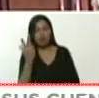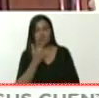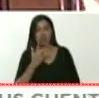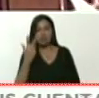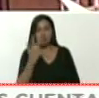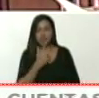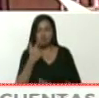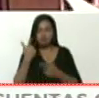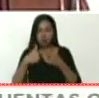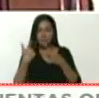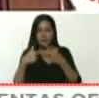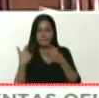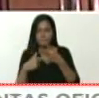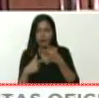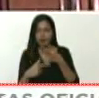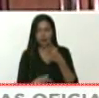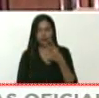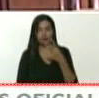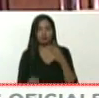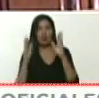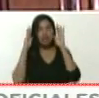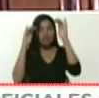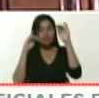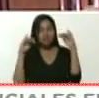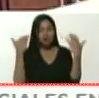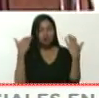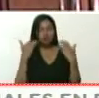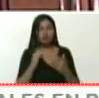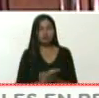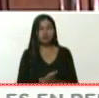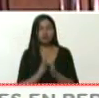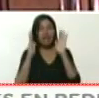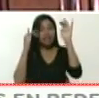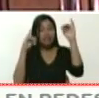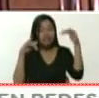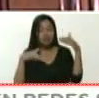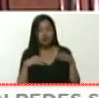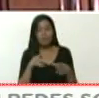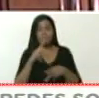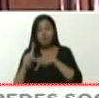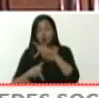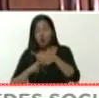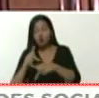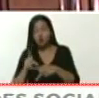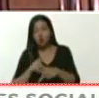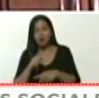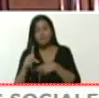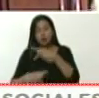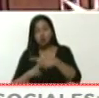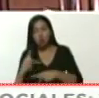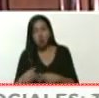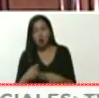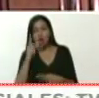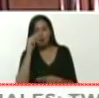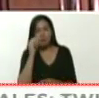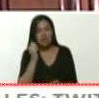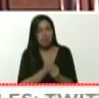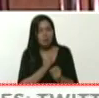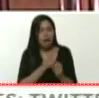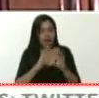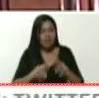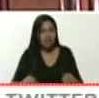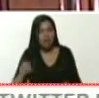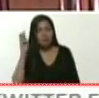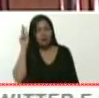funciones en los siguientes ámbitos. Atención, atención, productores, campesinos, campesinas,